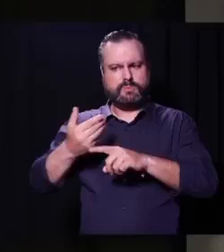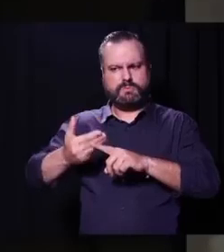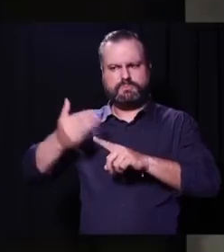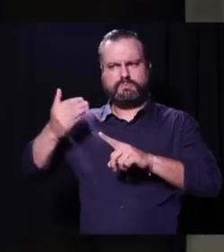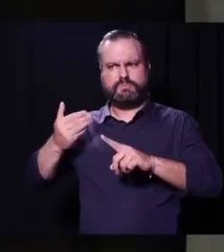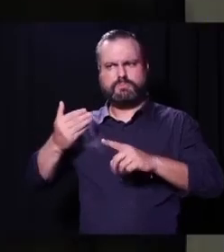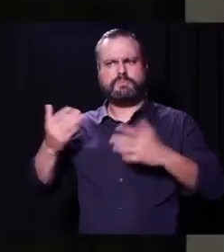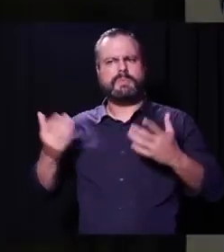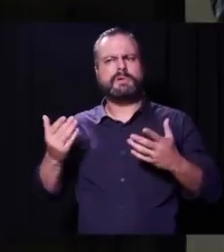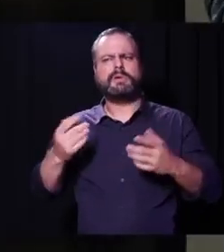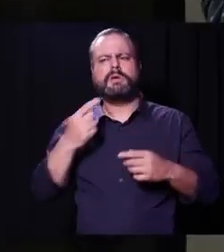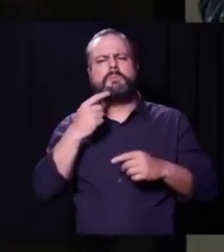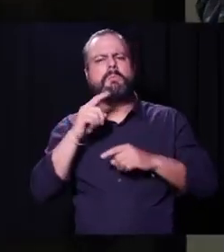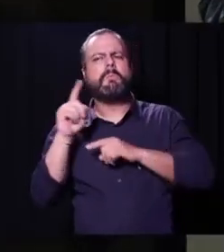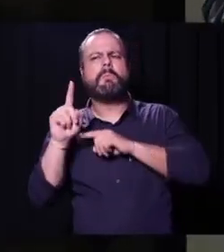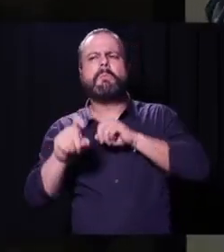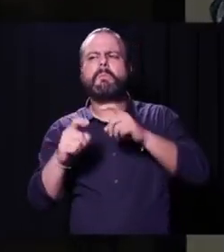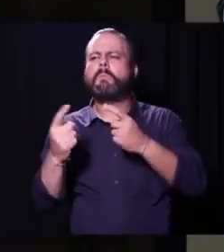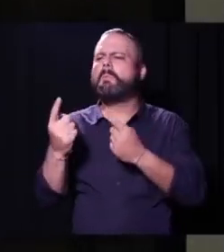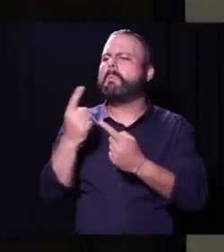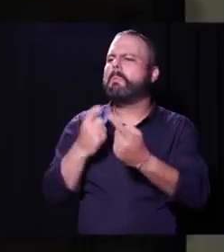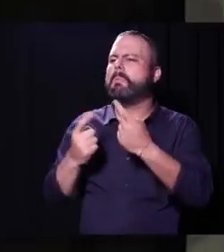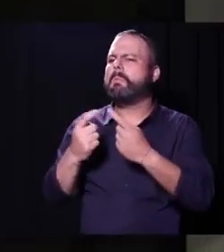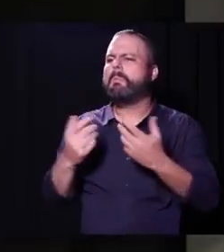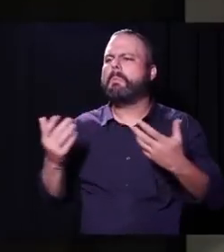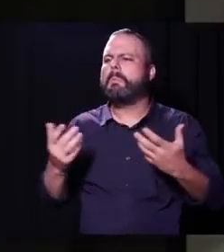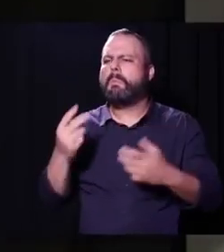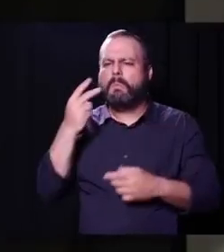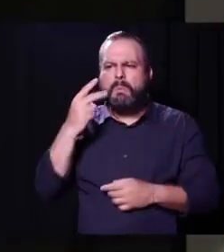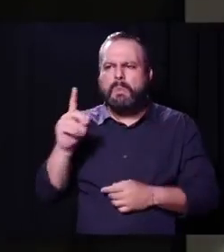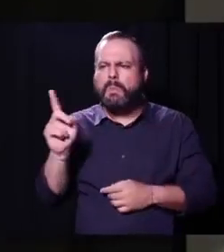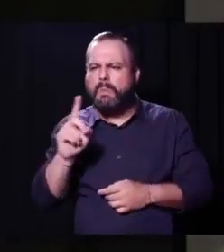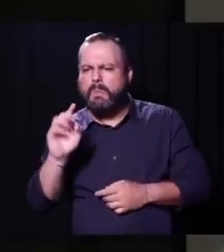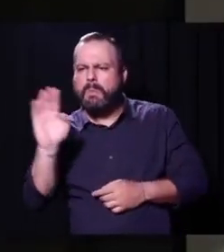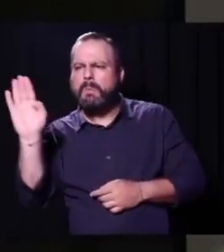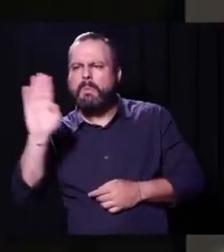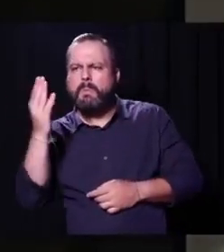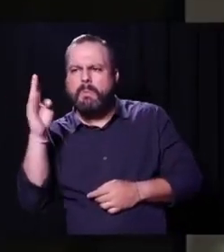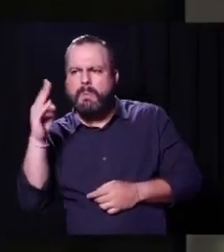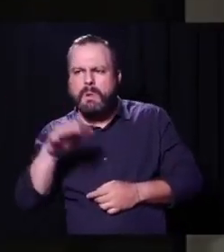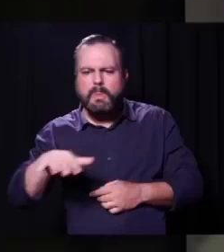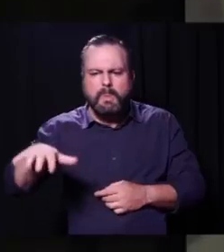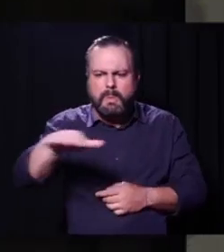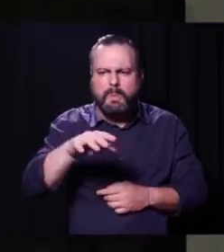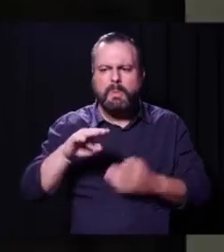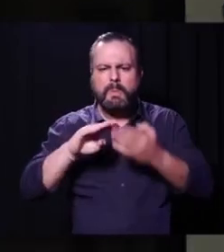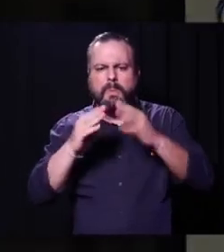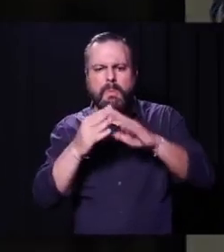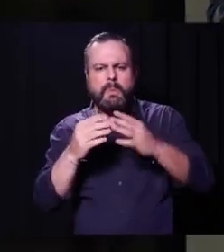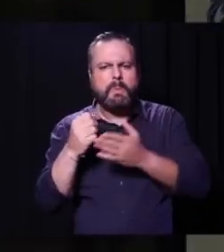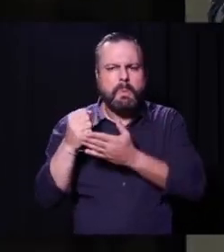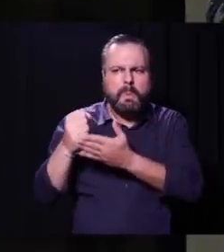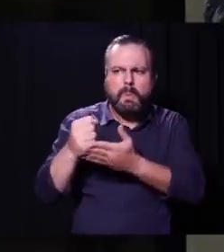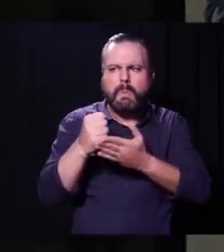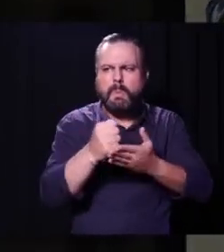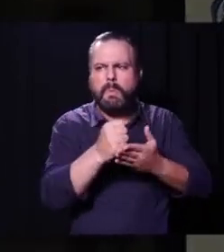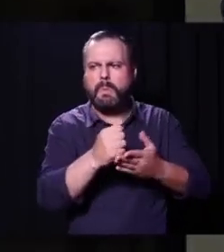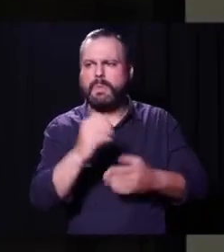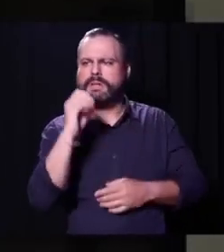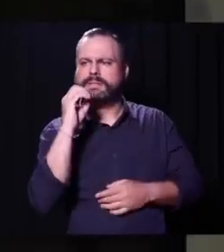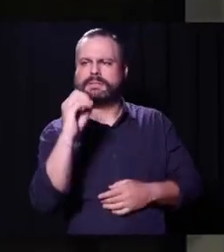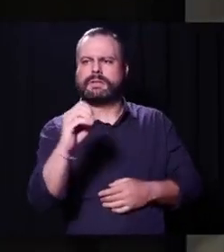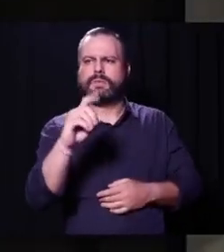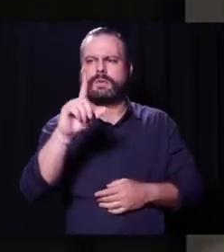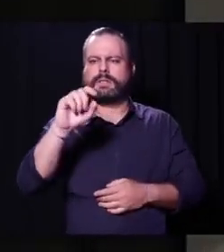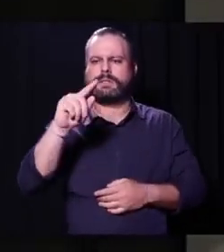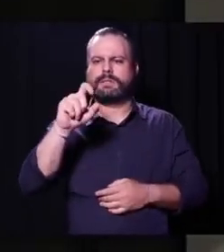Y cuando se le pregunta, ¿y dónde están las letrinas? Hay una en el pueblo. O sea, ese tema de cero letrina que habló el presidente es